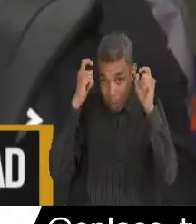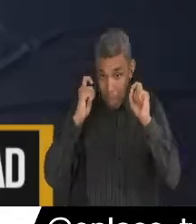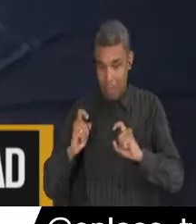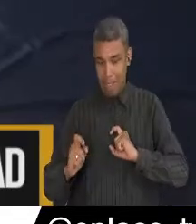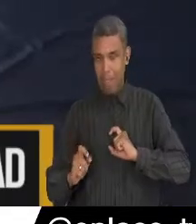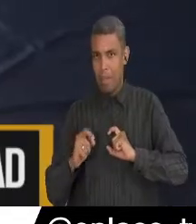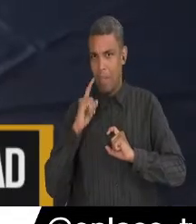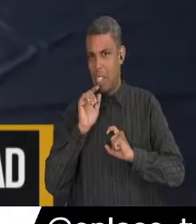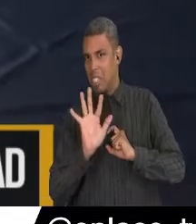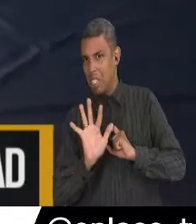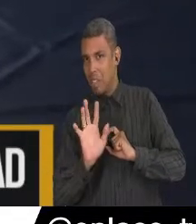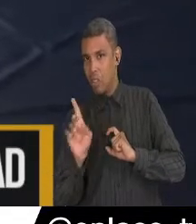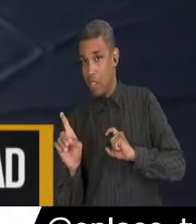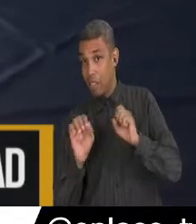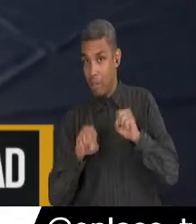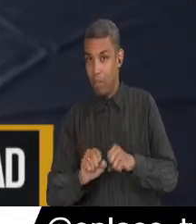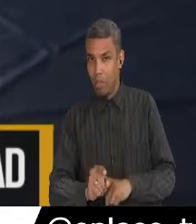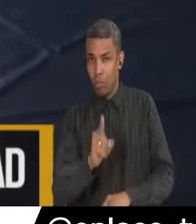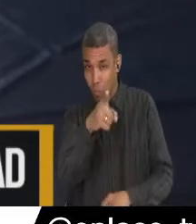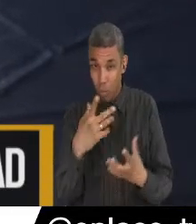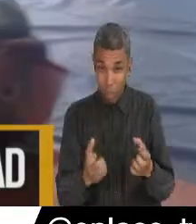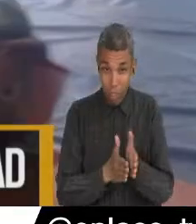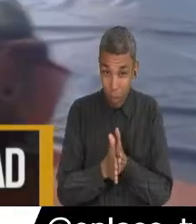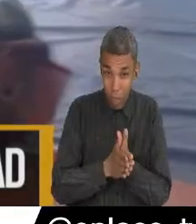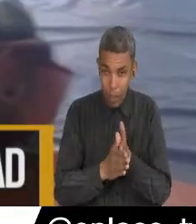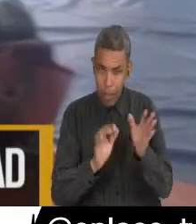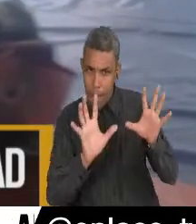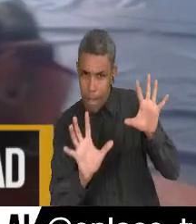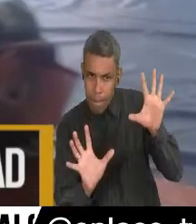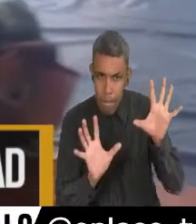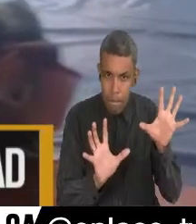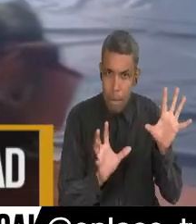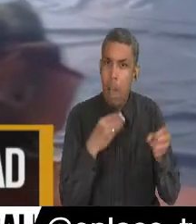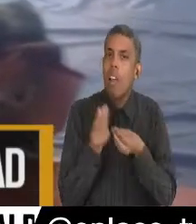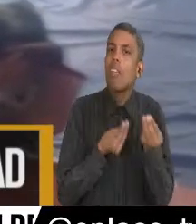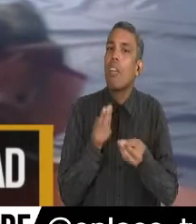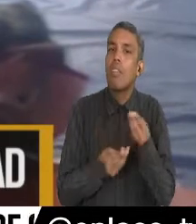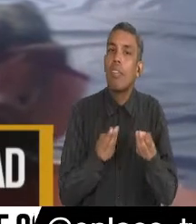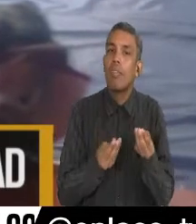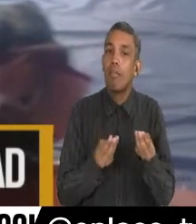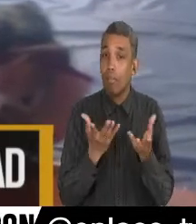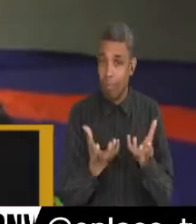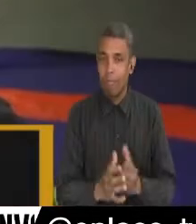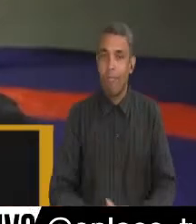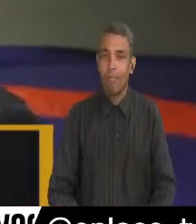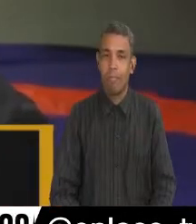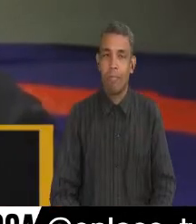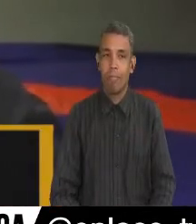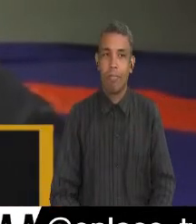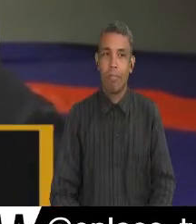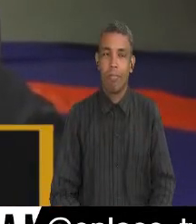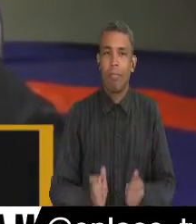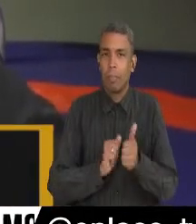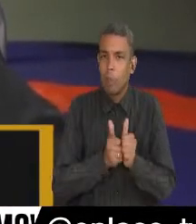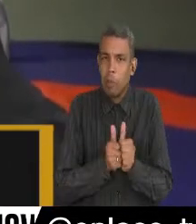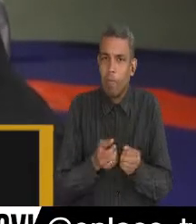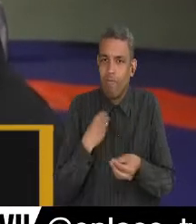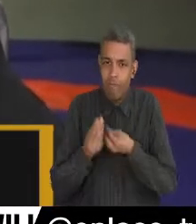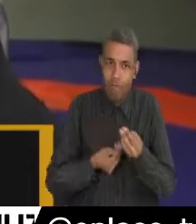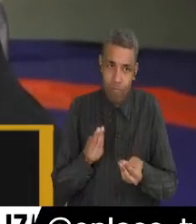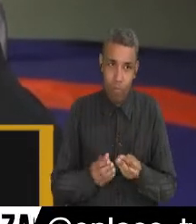Barranca. Si usted quiere practicar lucha grecorromana, escuche bien lo que debe hacer. Deporte de lucha, normalmente para